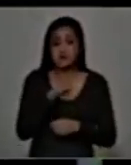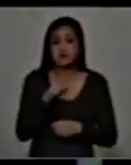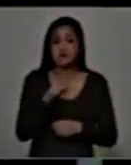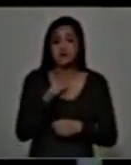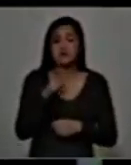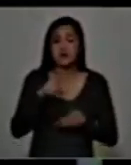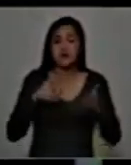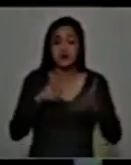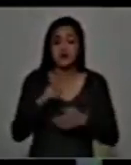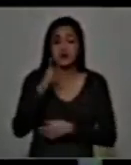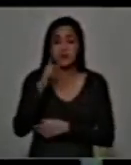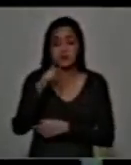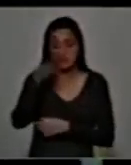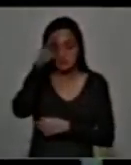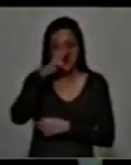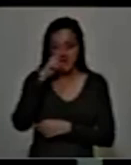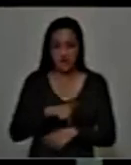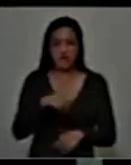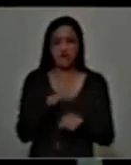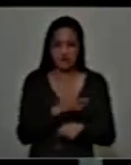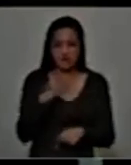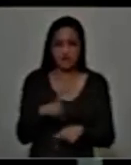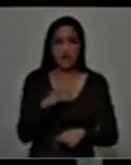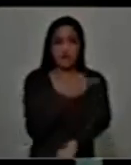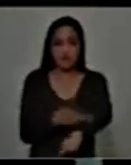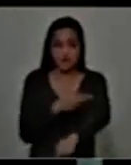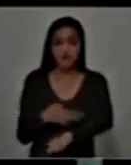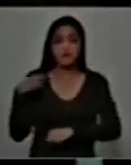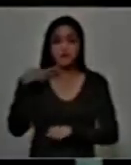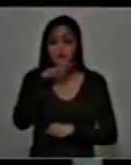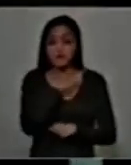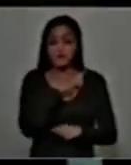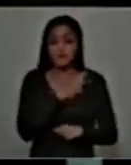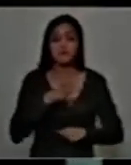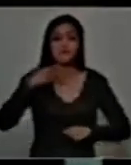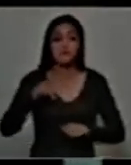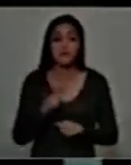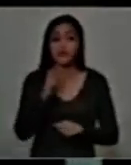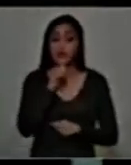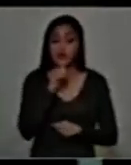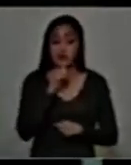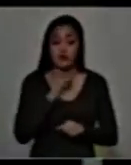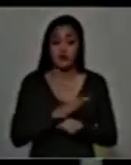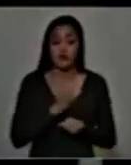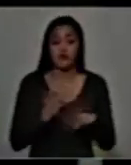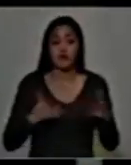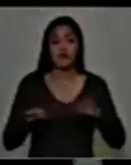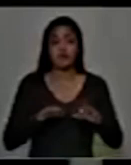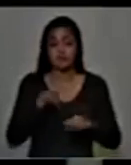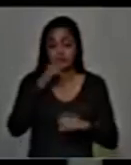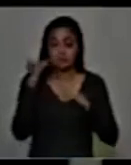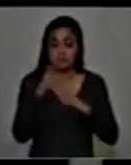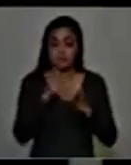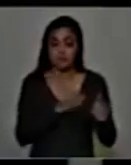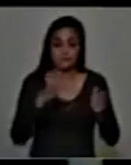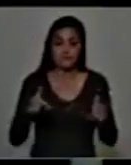64 que se van a demolir, por lo que puedo informar, señor, que esta